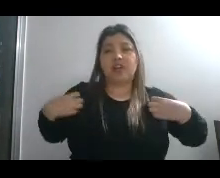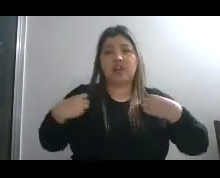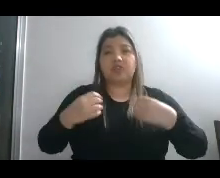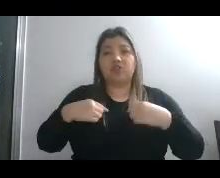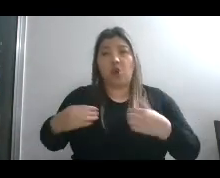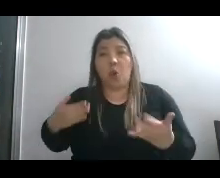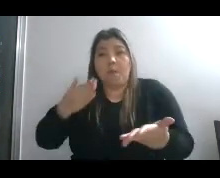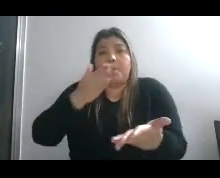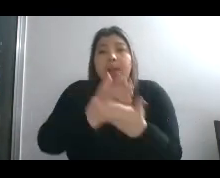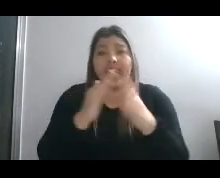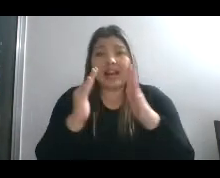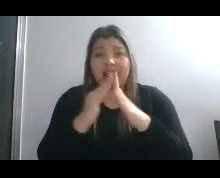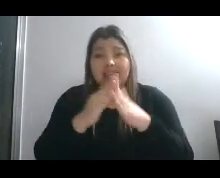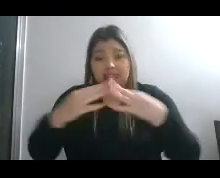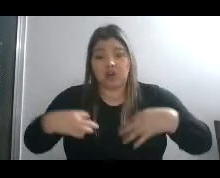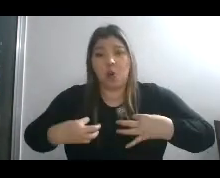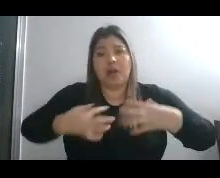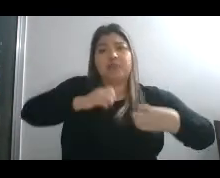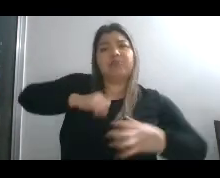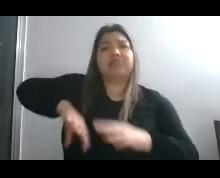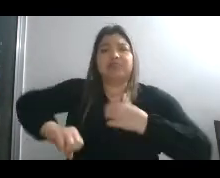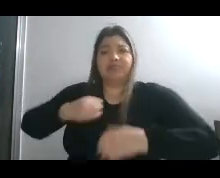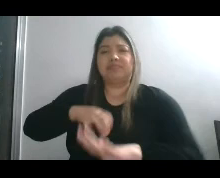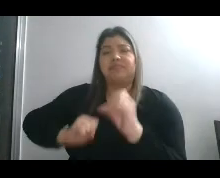a su casa. ¿Listo?